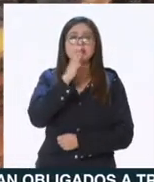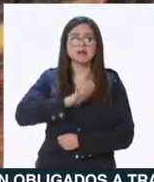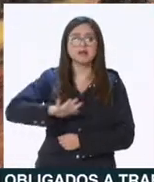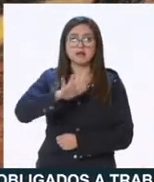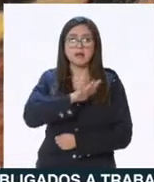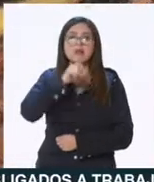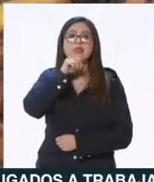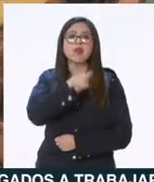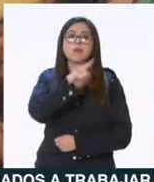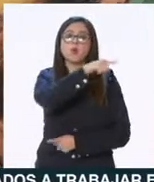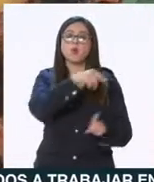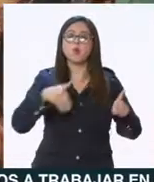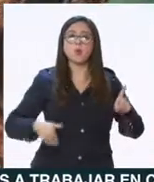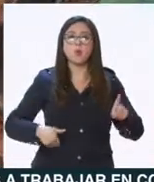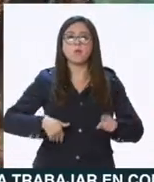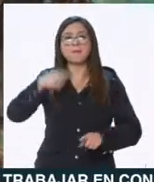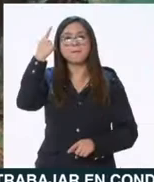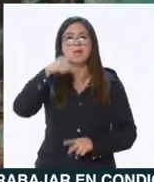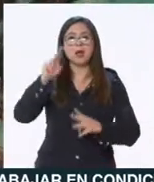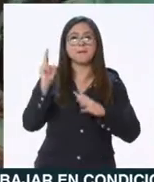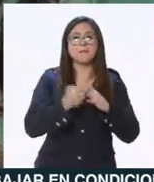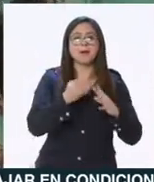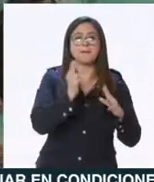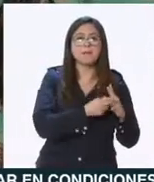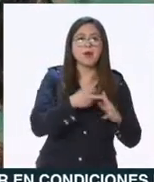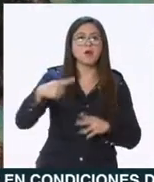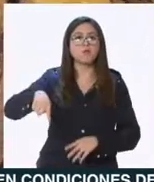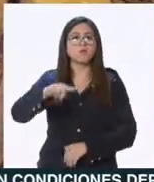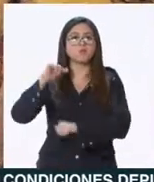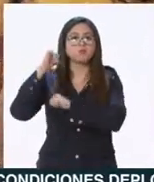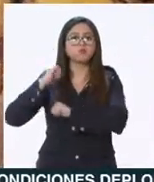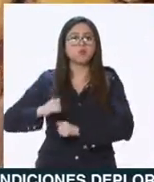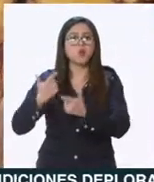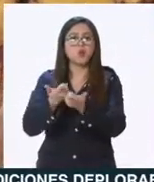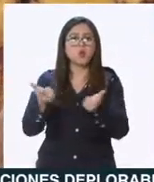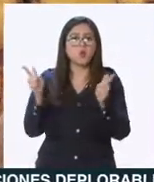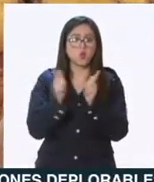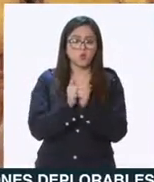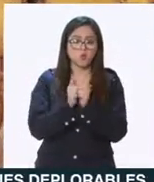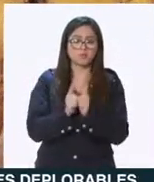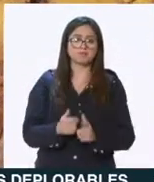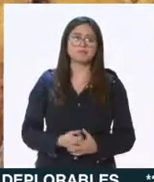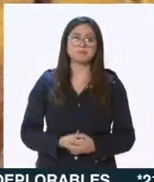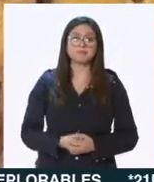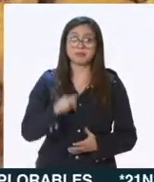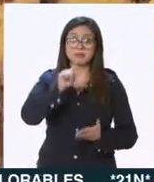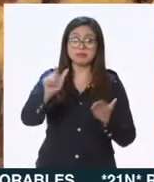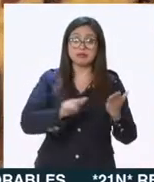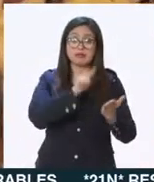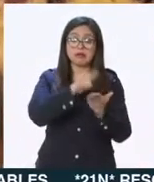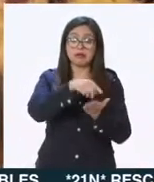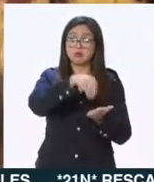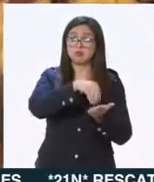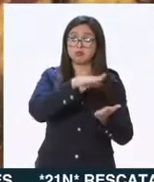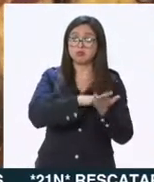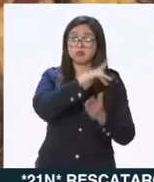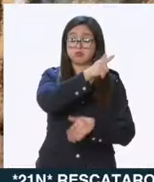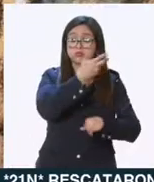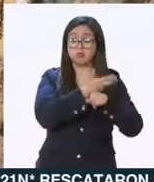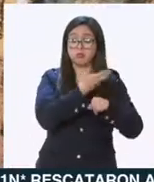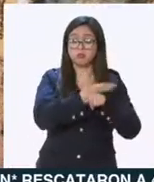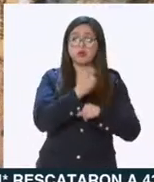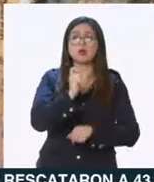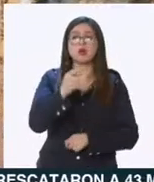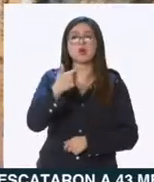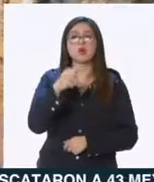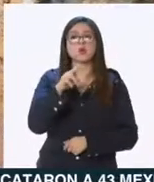de conspiración para asesinar en el marco de dirigir un grupo criminal. Y de acuerdo a las leyes estadounidenses, Guzmán Loera estaría enfrentando